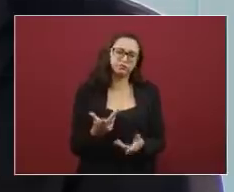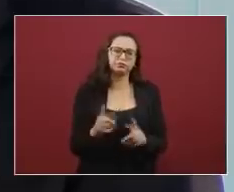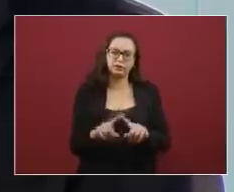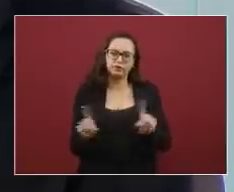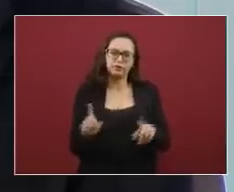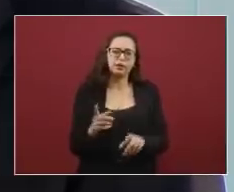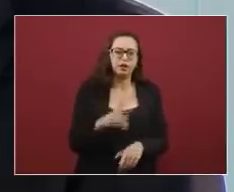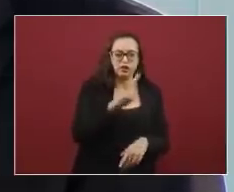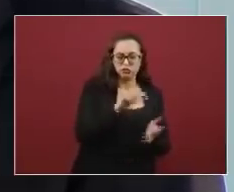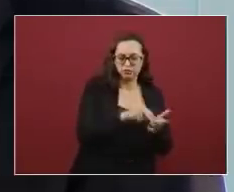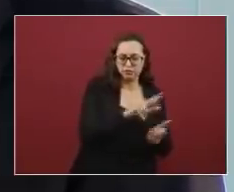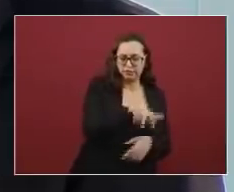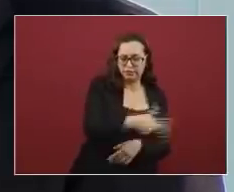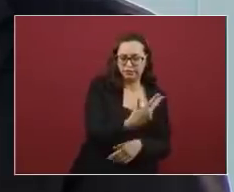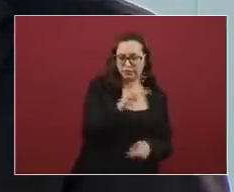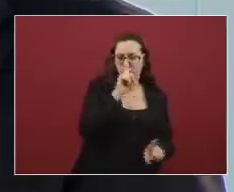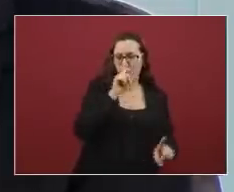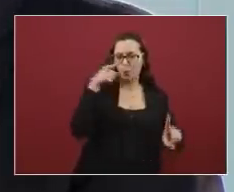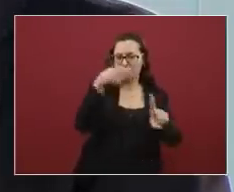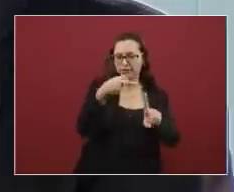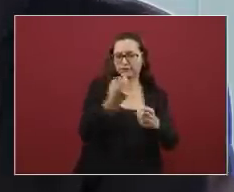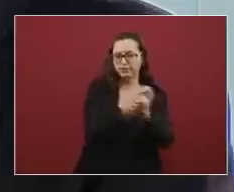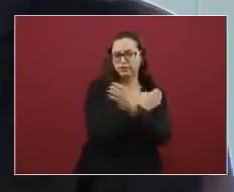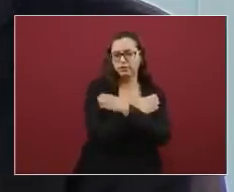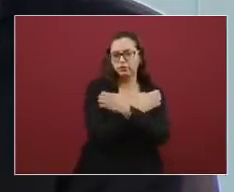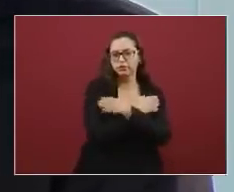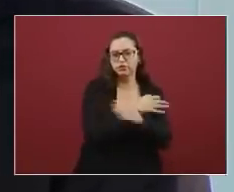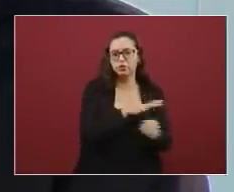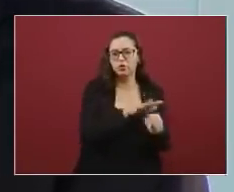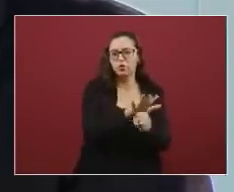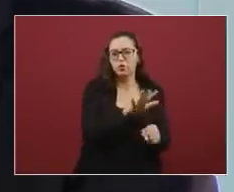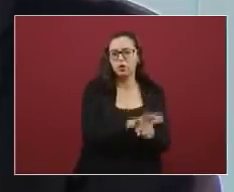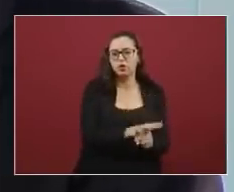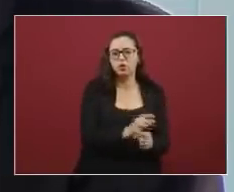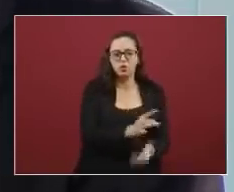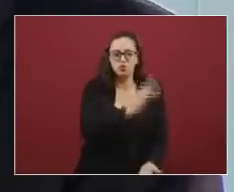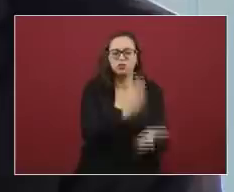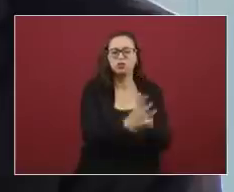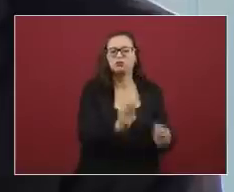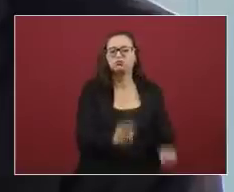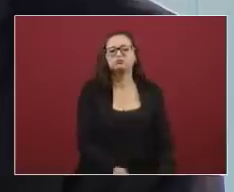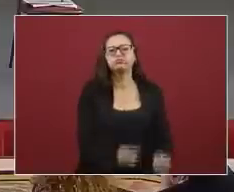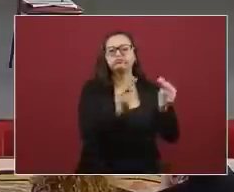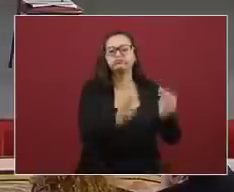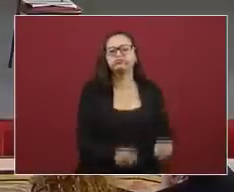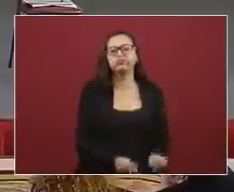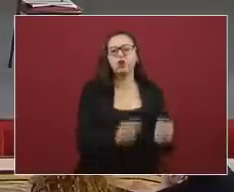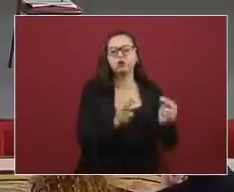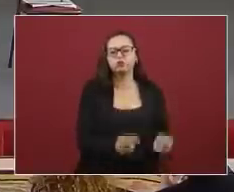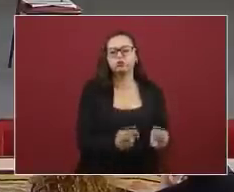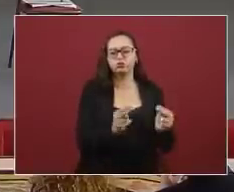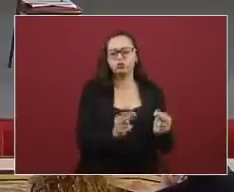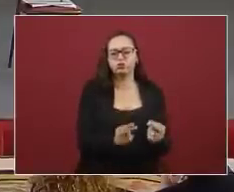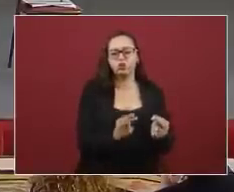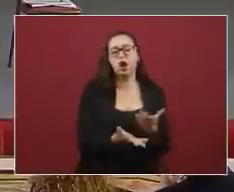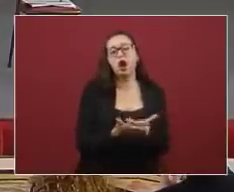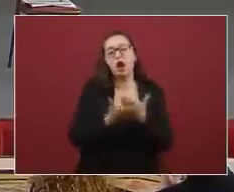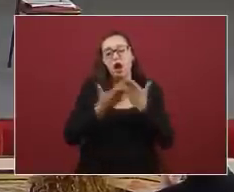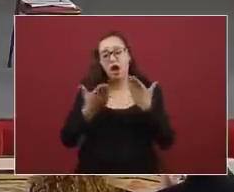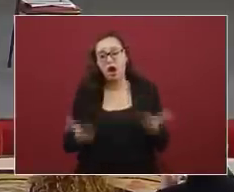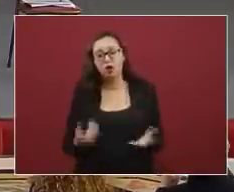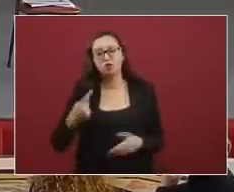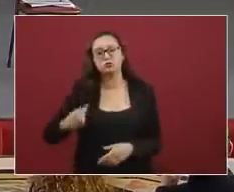2013 era una educación orientada solo al mercado. Y lo que estamos buscando es